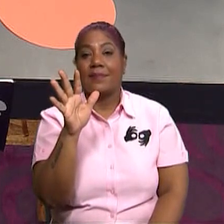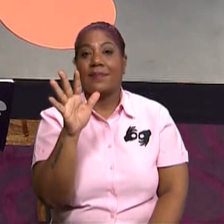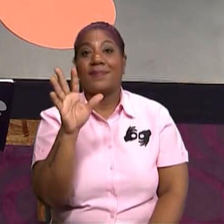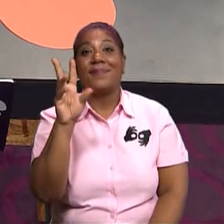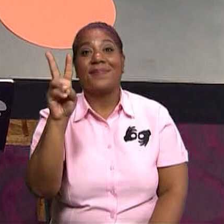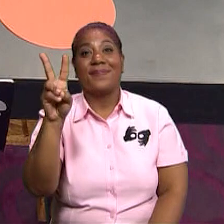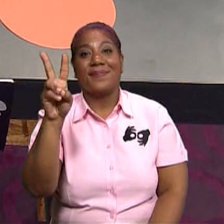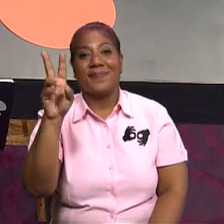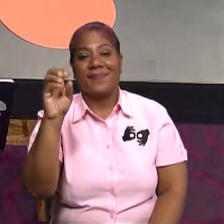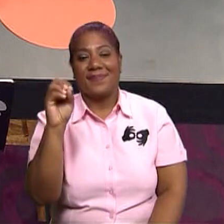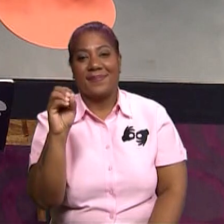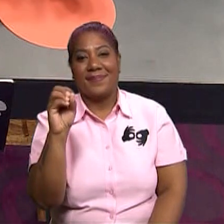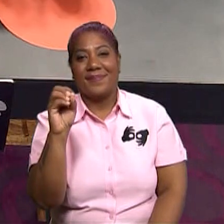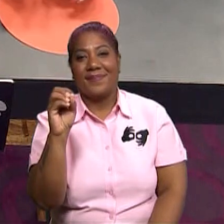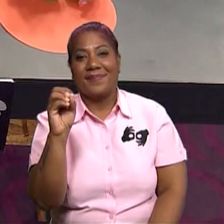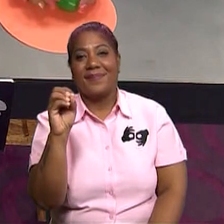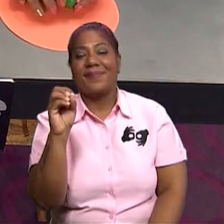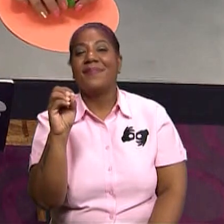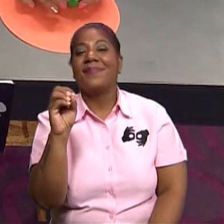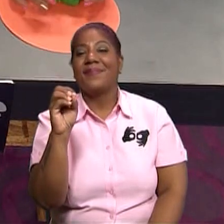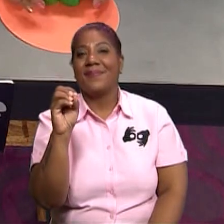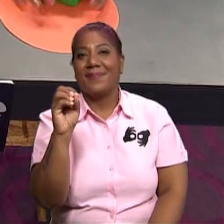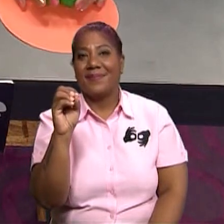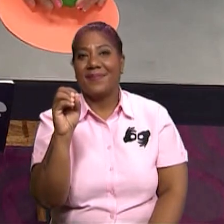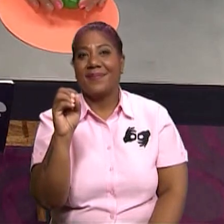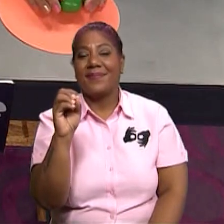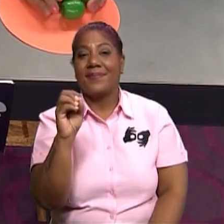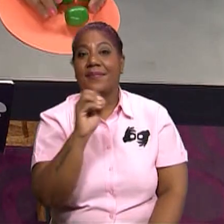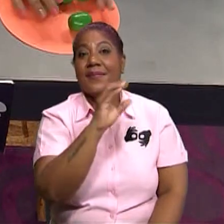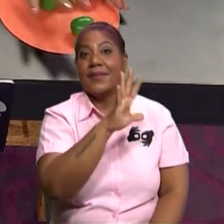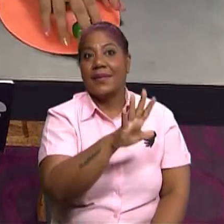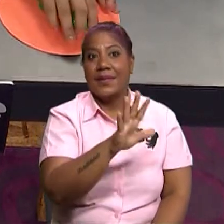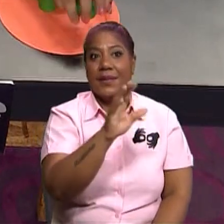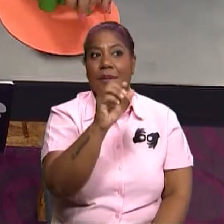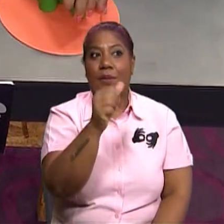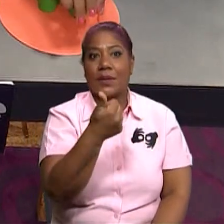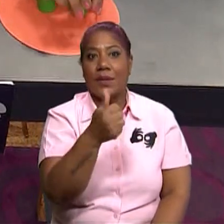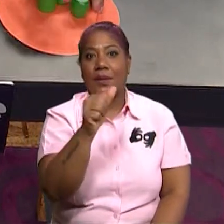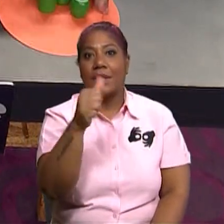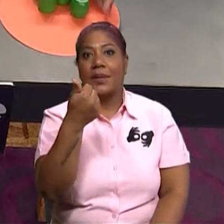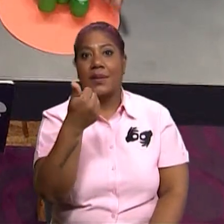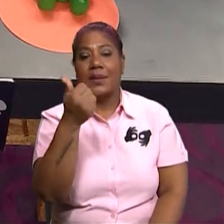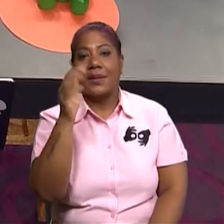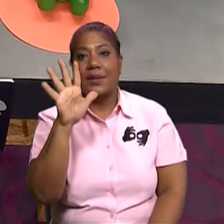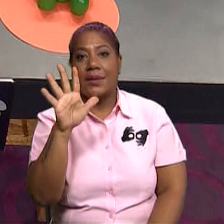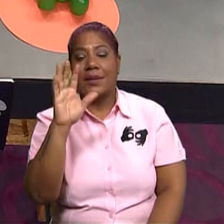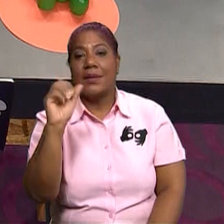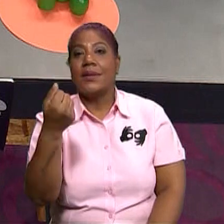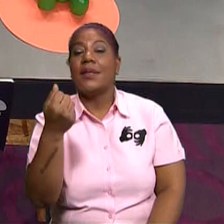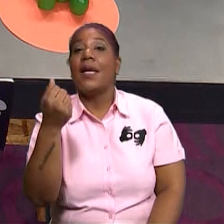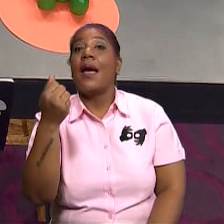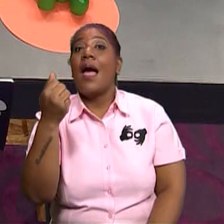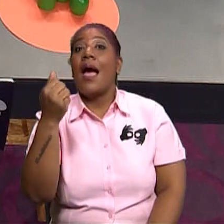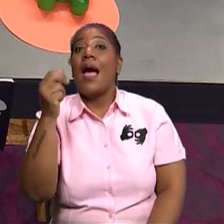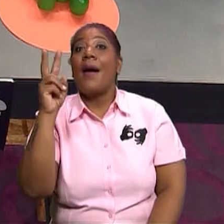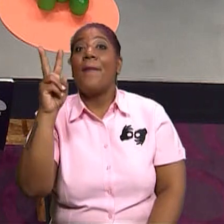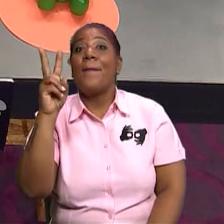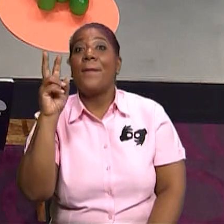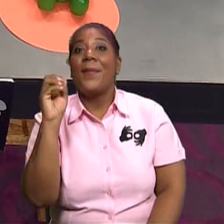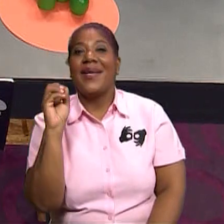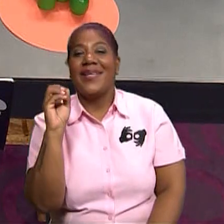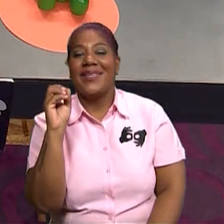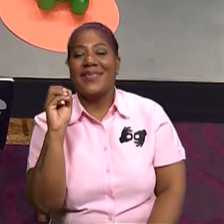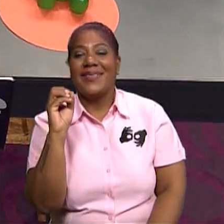los 20. Esto lo sé porque al contar de 5 en 5 completo mis 20. 5, 10,